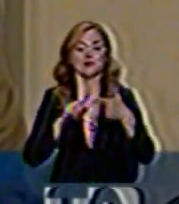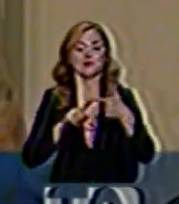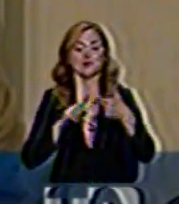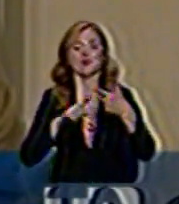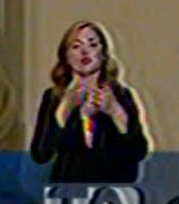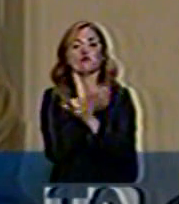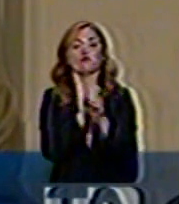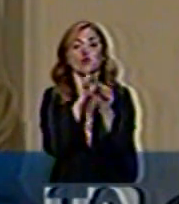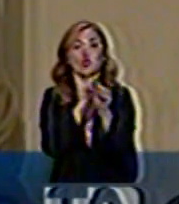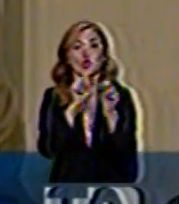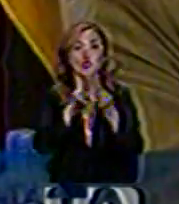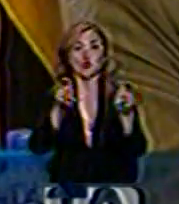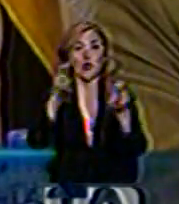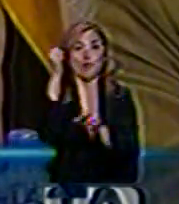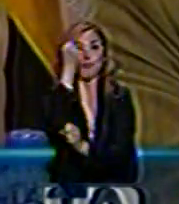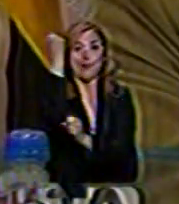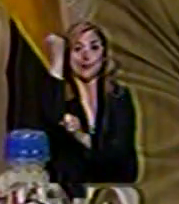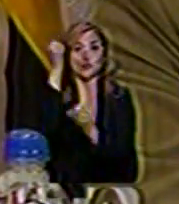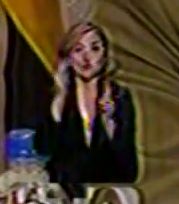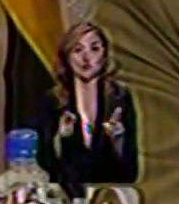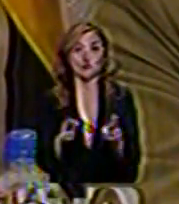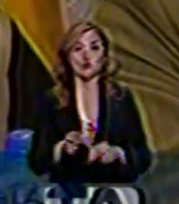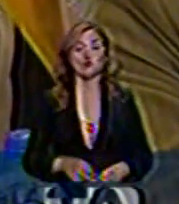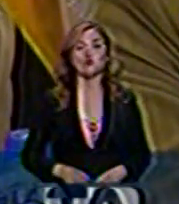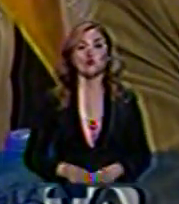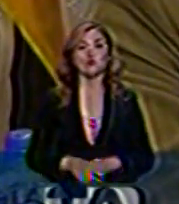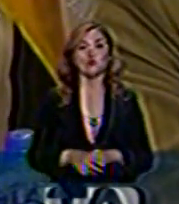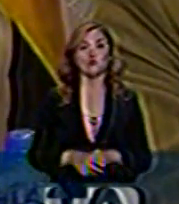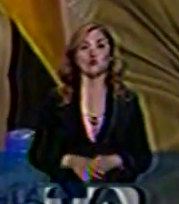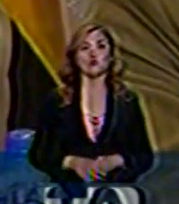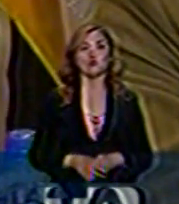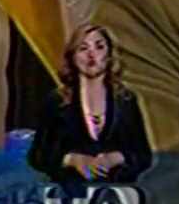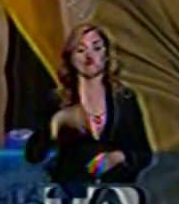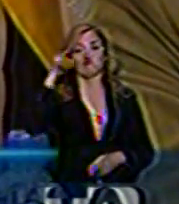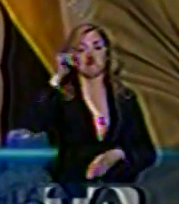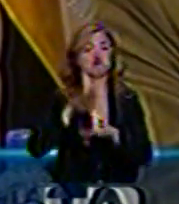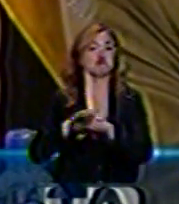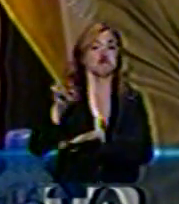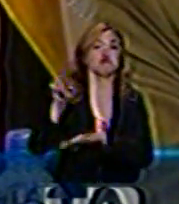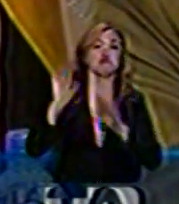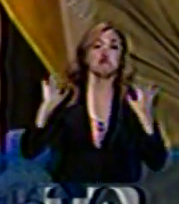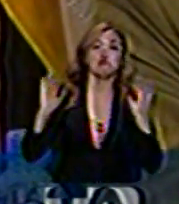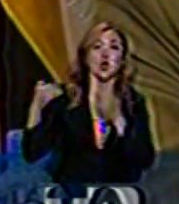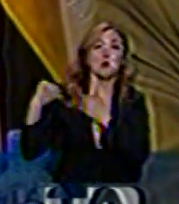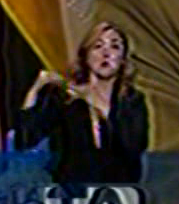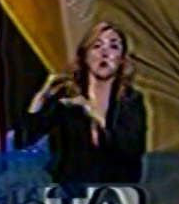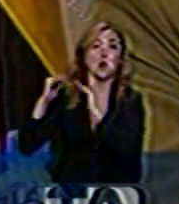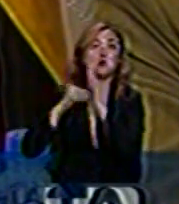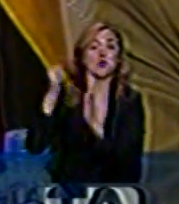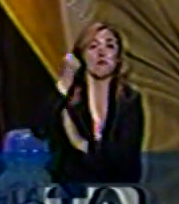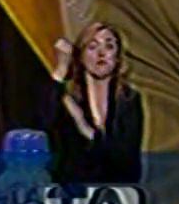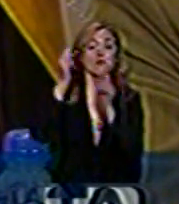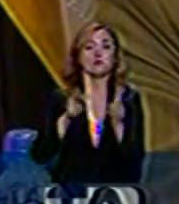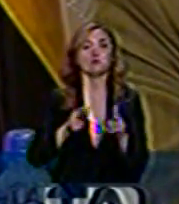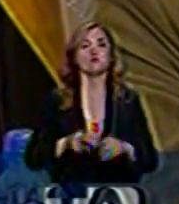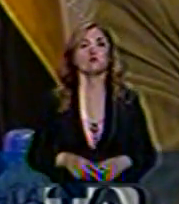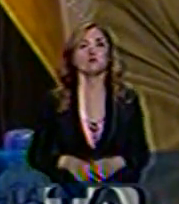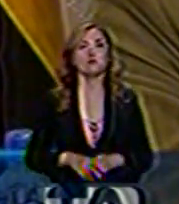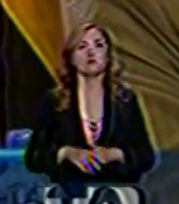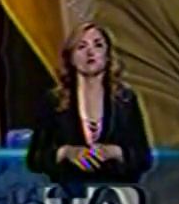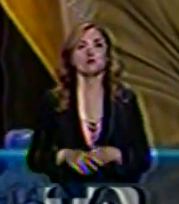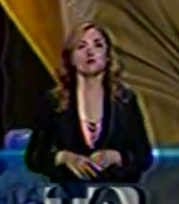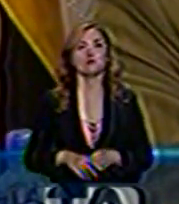defensores de la naturaleza y derechos humanos. Hay una responsabilidad del Estado, porque se trata de violación de derechos